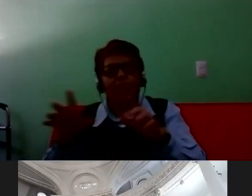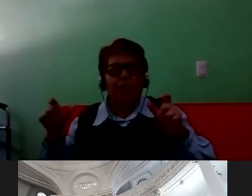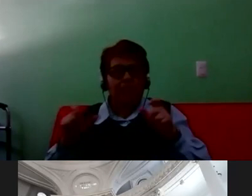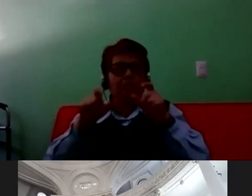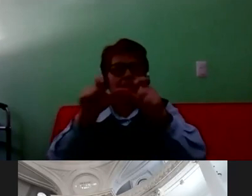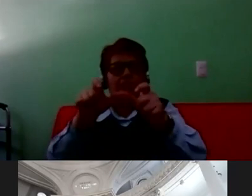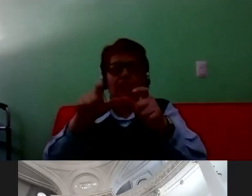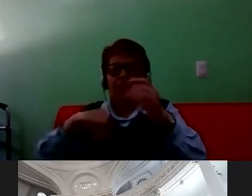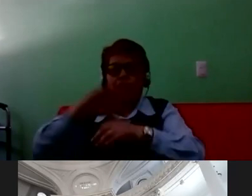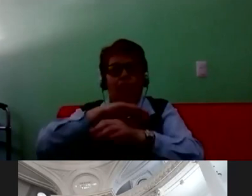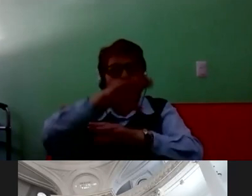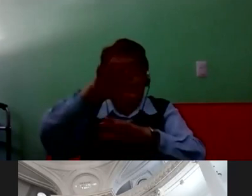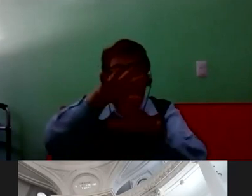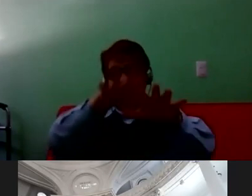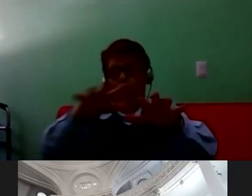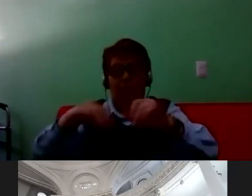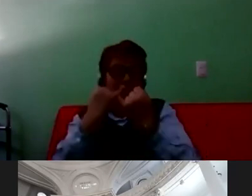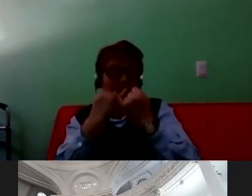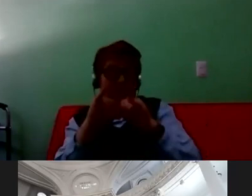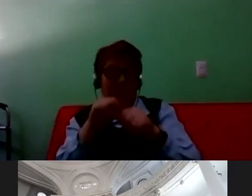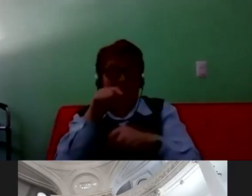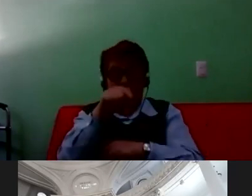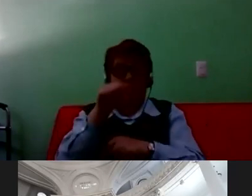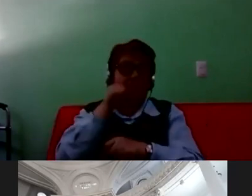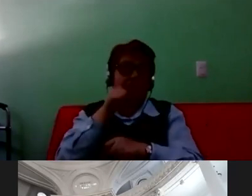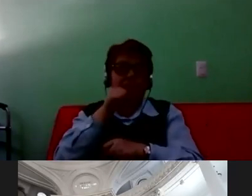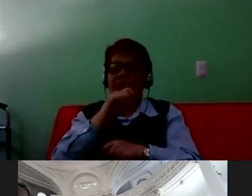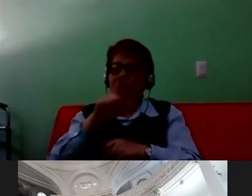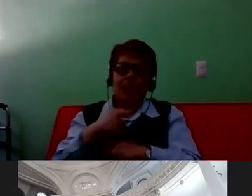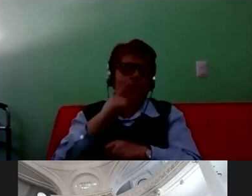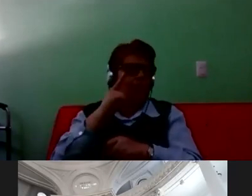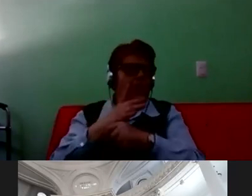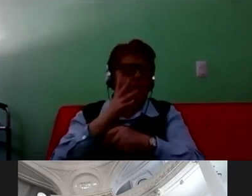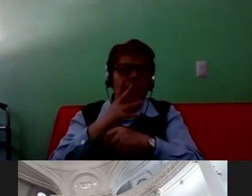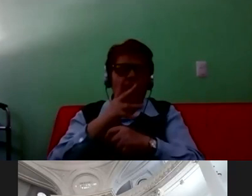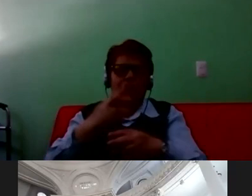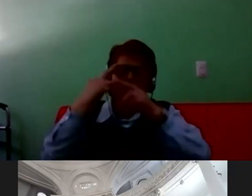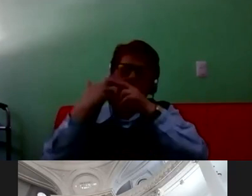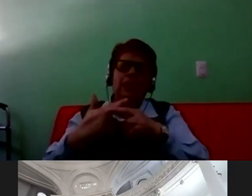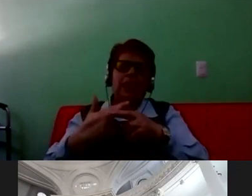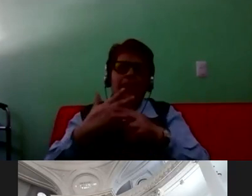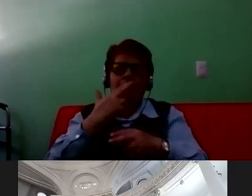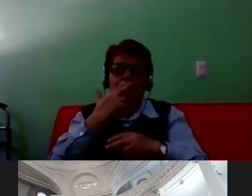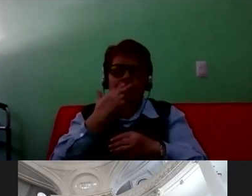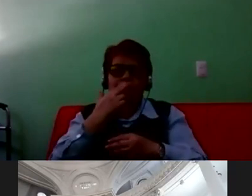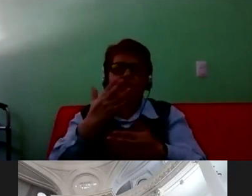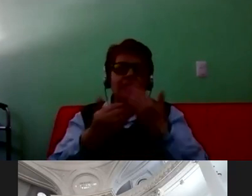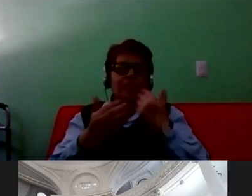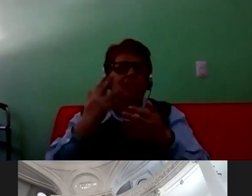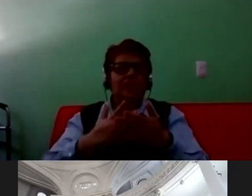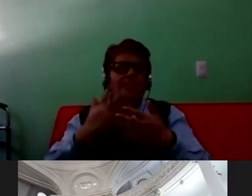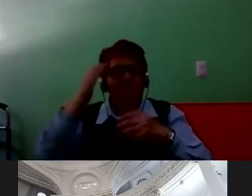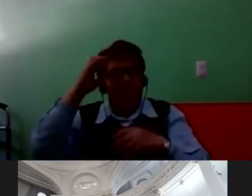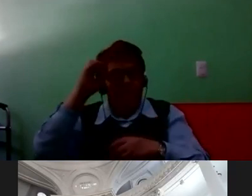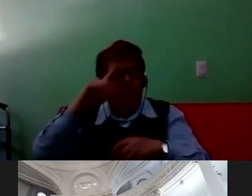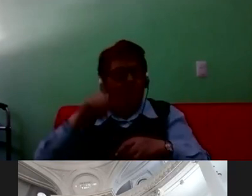Los espacios culturales independientes han sido, son y serán universos de gran riqueza para los habitantes y visitantes de la Ciudad de